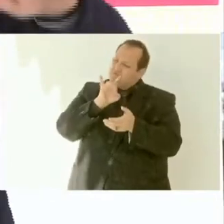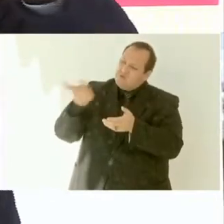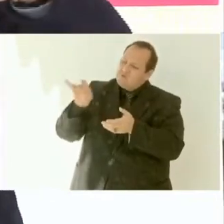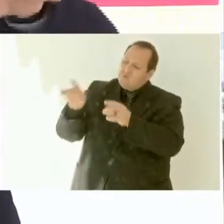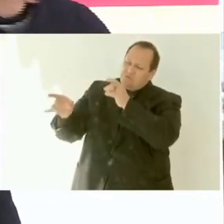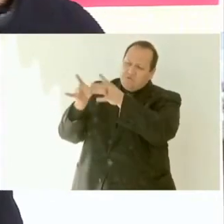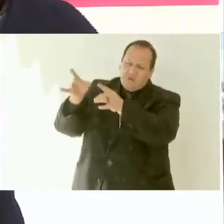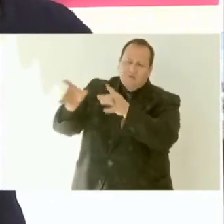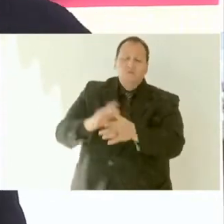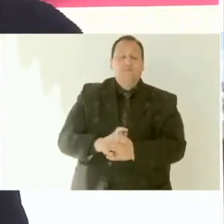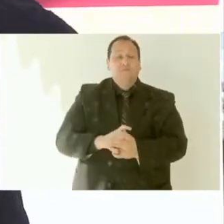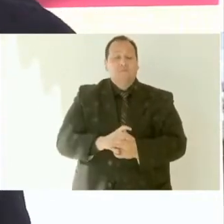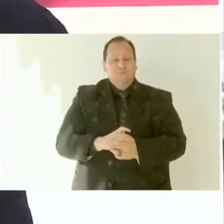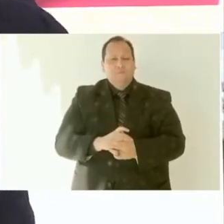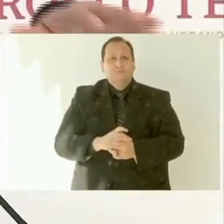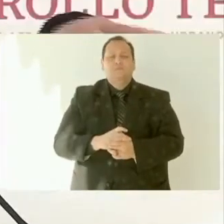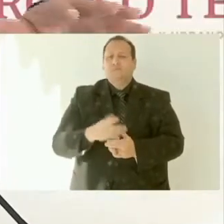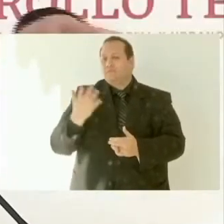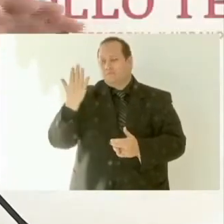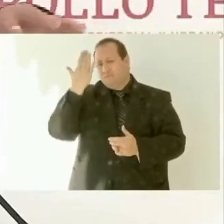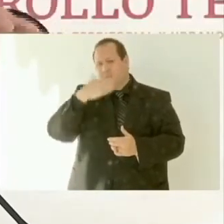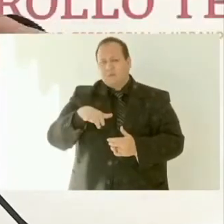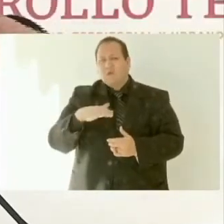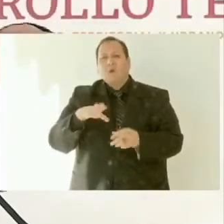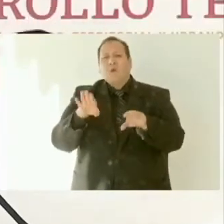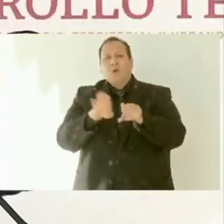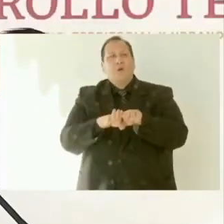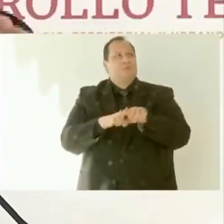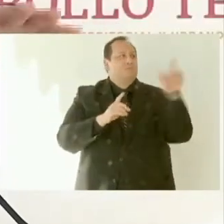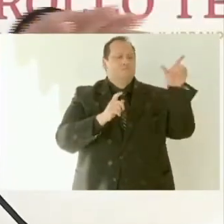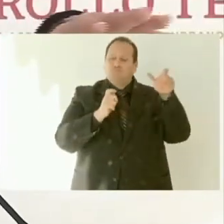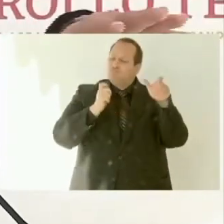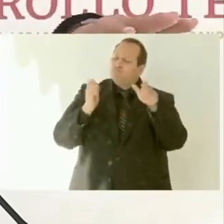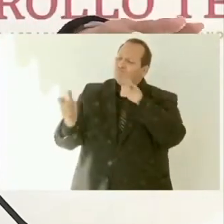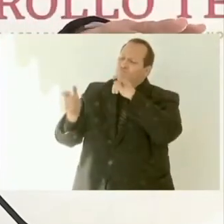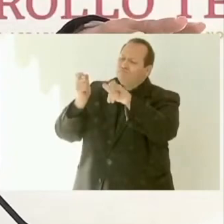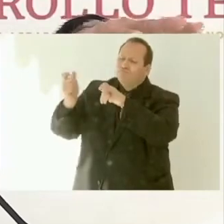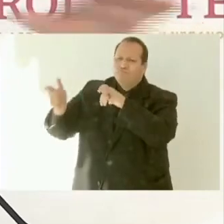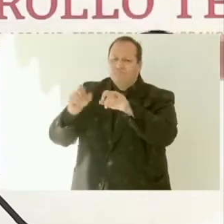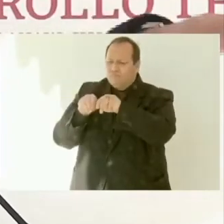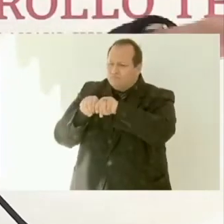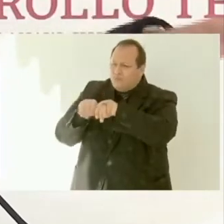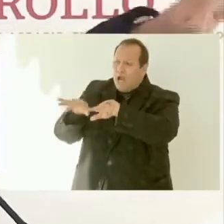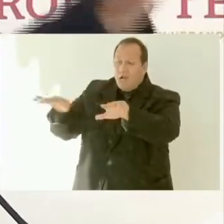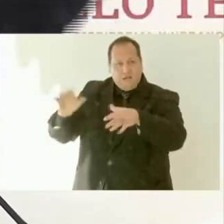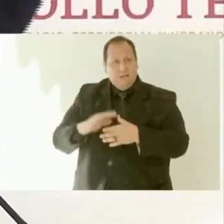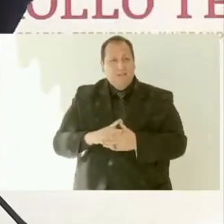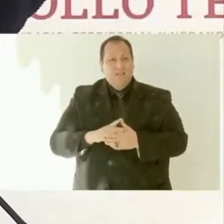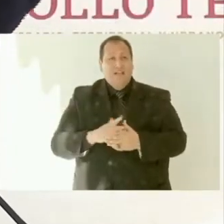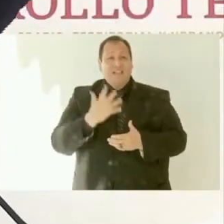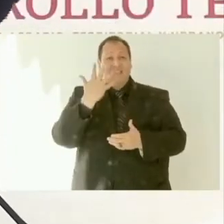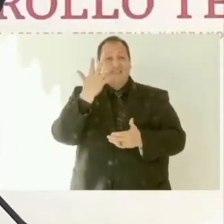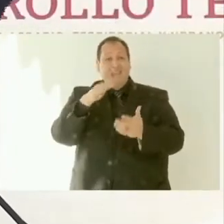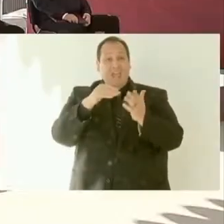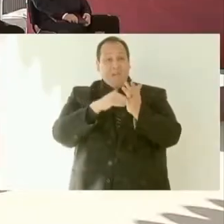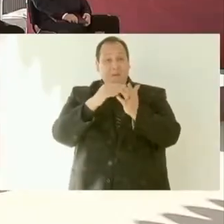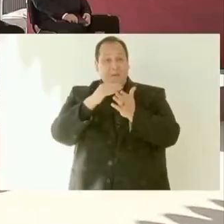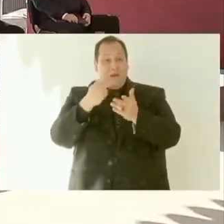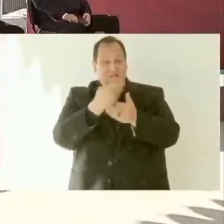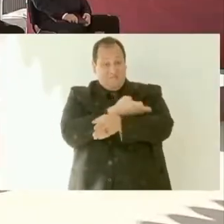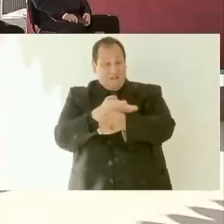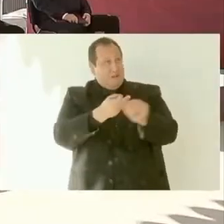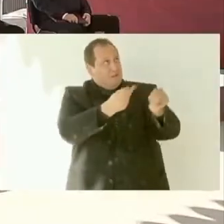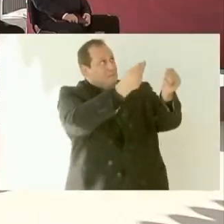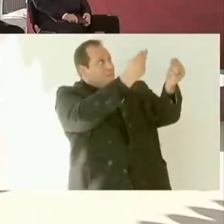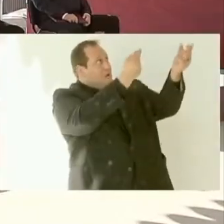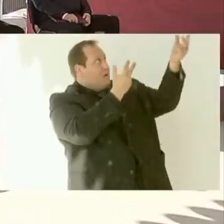que están distribuyéndose a Baco. Llegan a 10 millones de familias